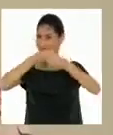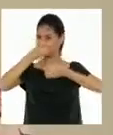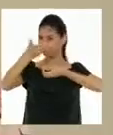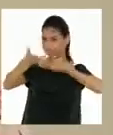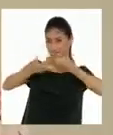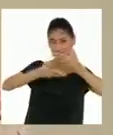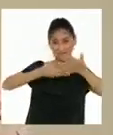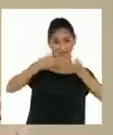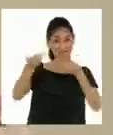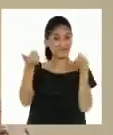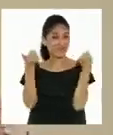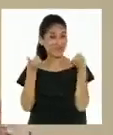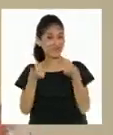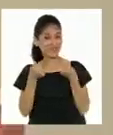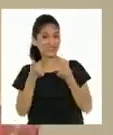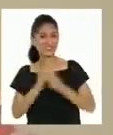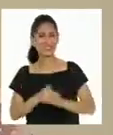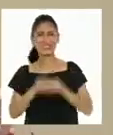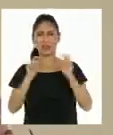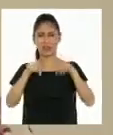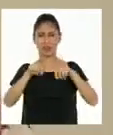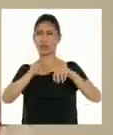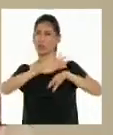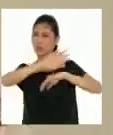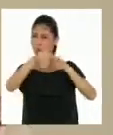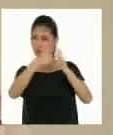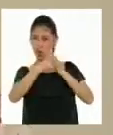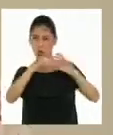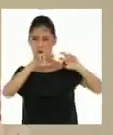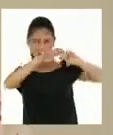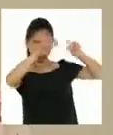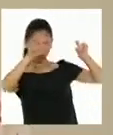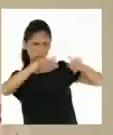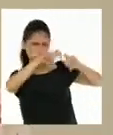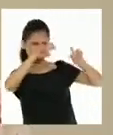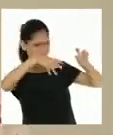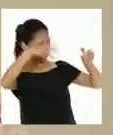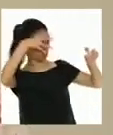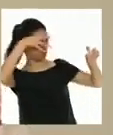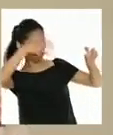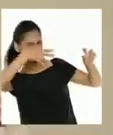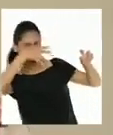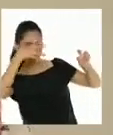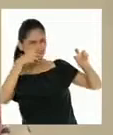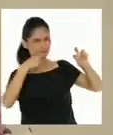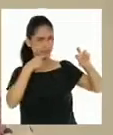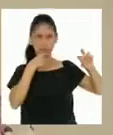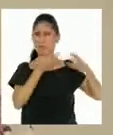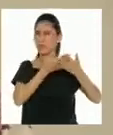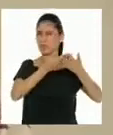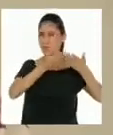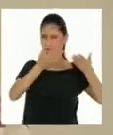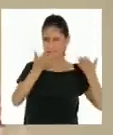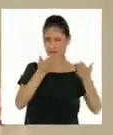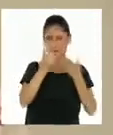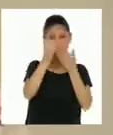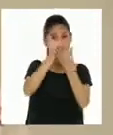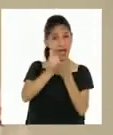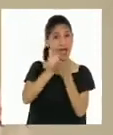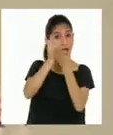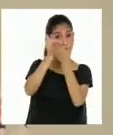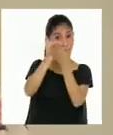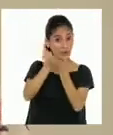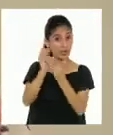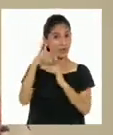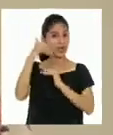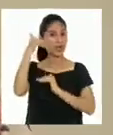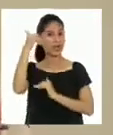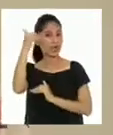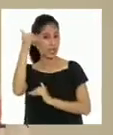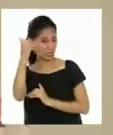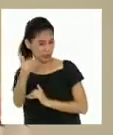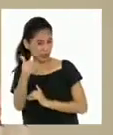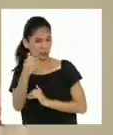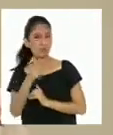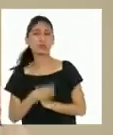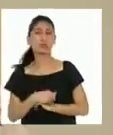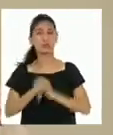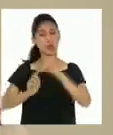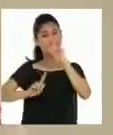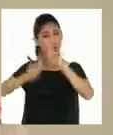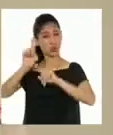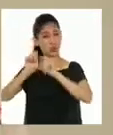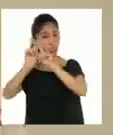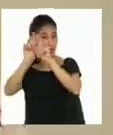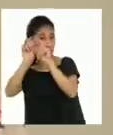investigación estadística es una excelente herramienta con la cual a través de diversos métodos podemos responder alguna pregunta